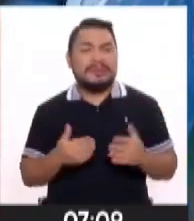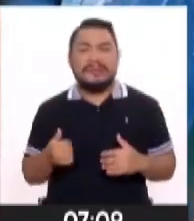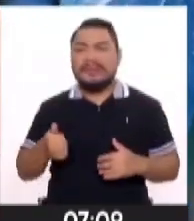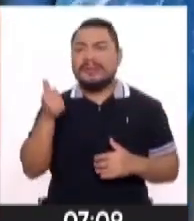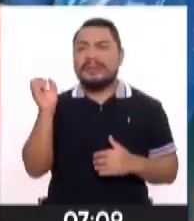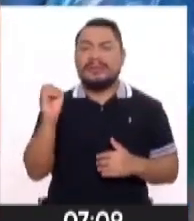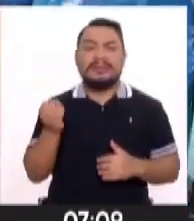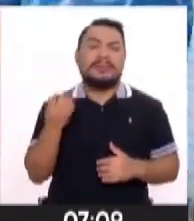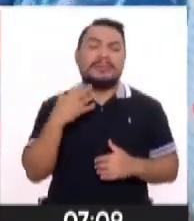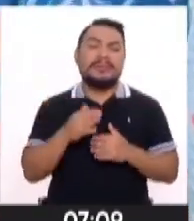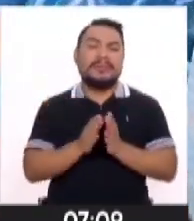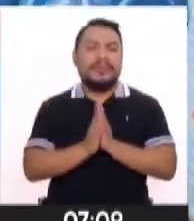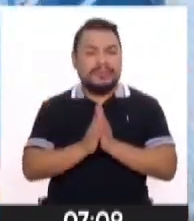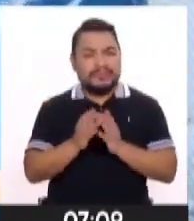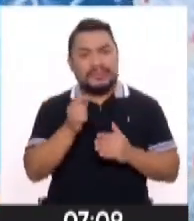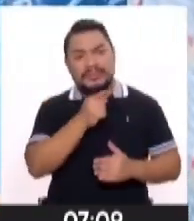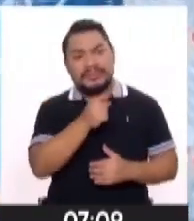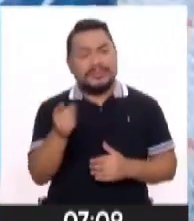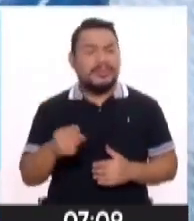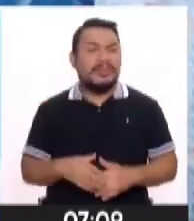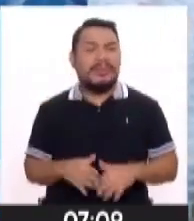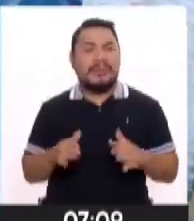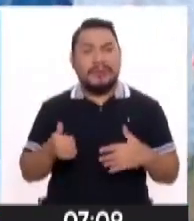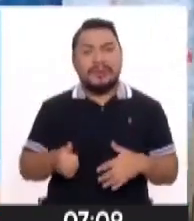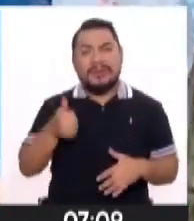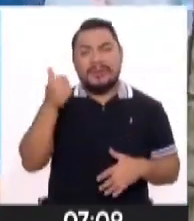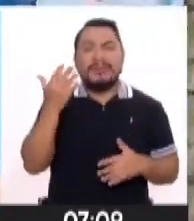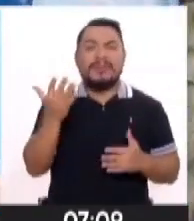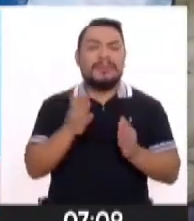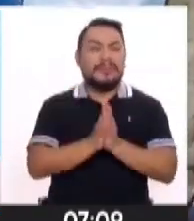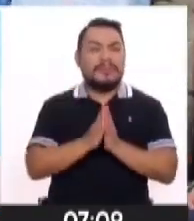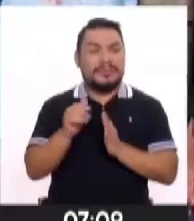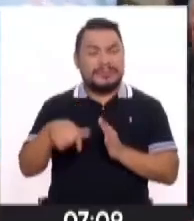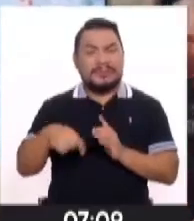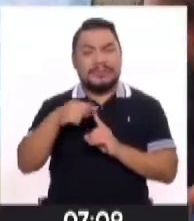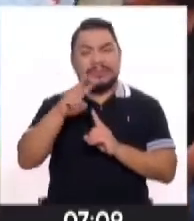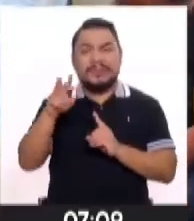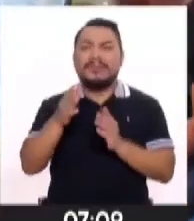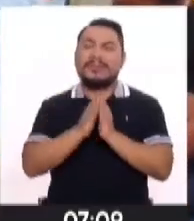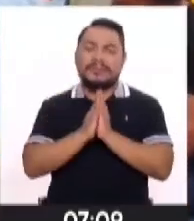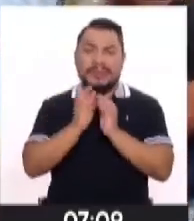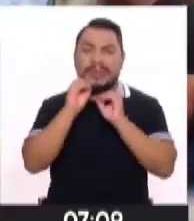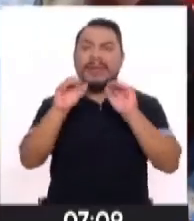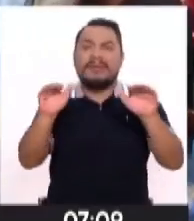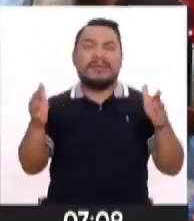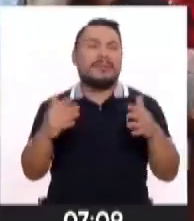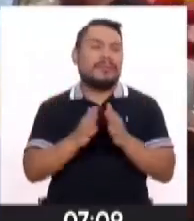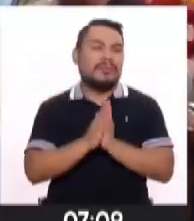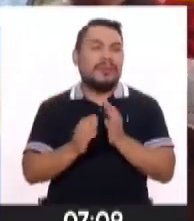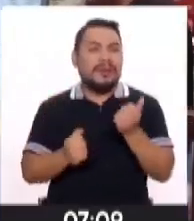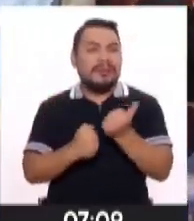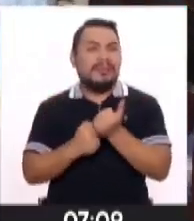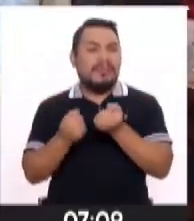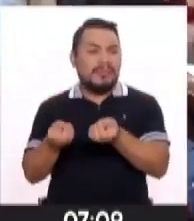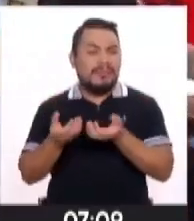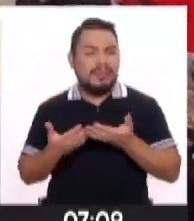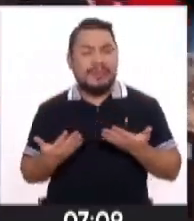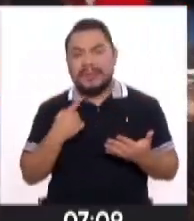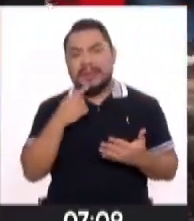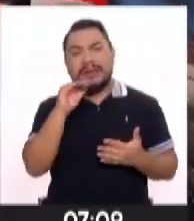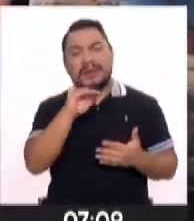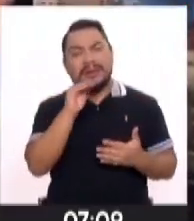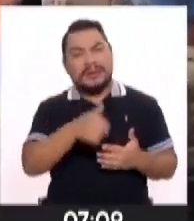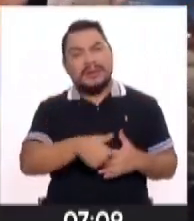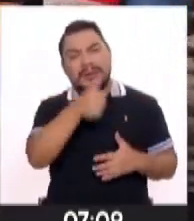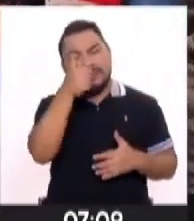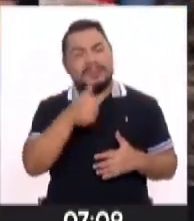autoridades. Quisiera que ustedes como autoridad de este canal, que nos den un apoyo, ¿no? Que hablen con las